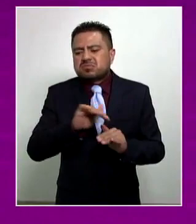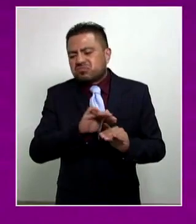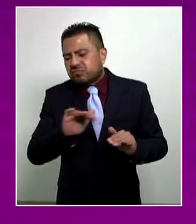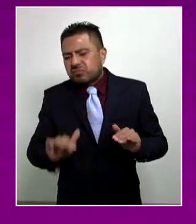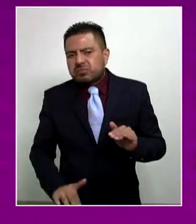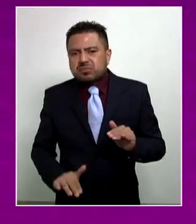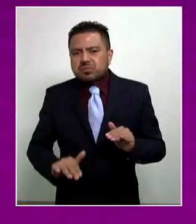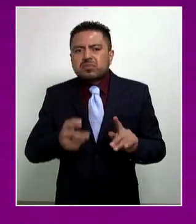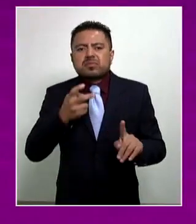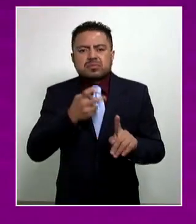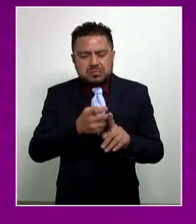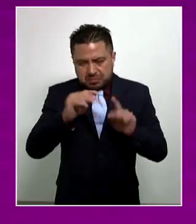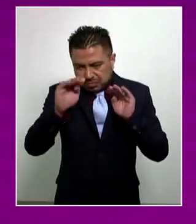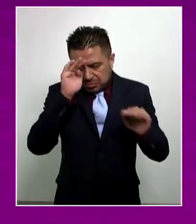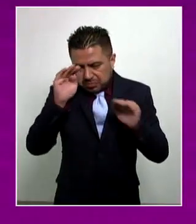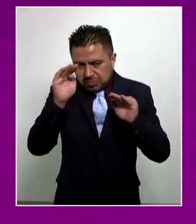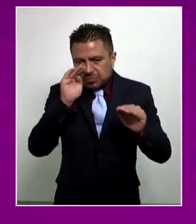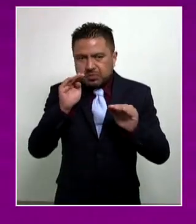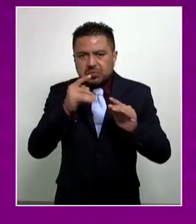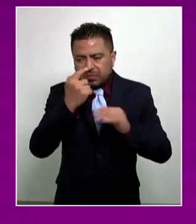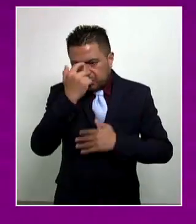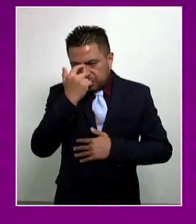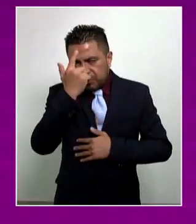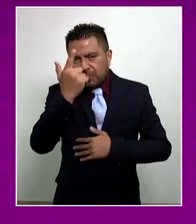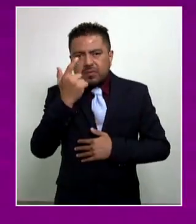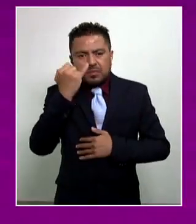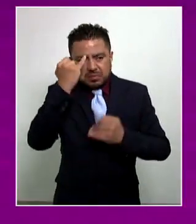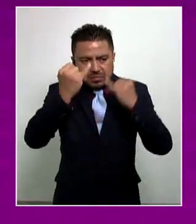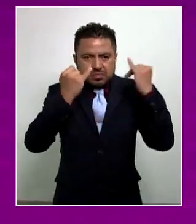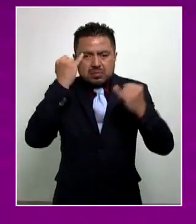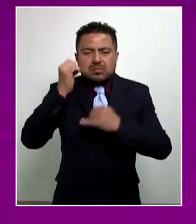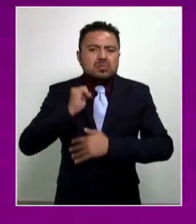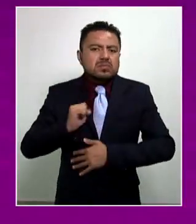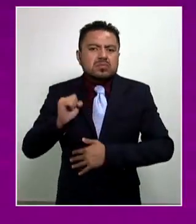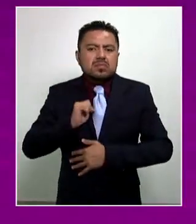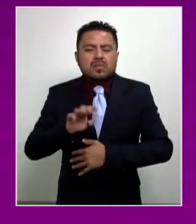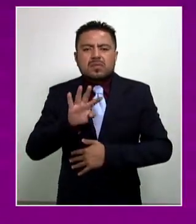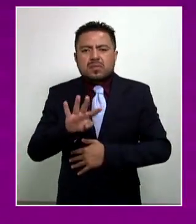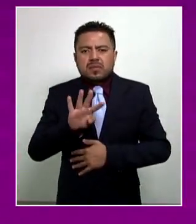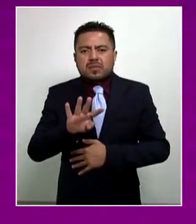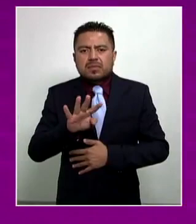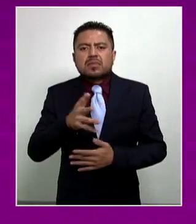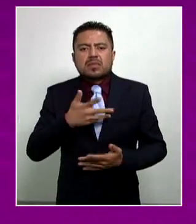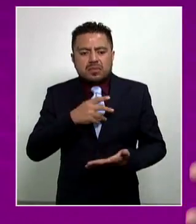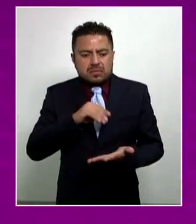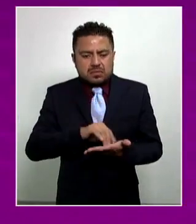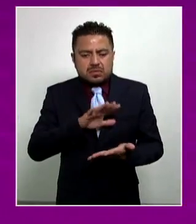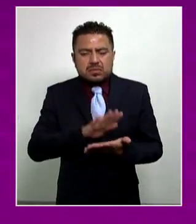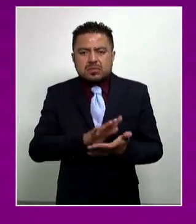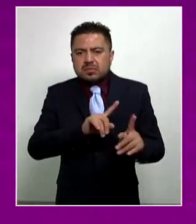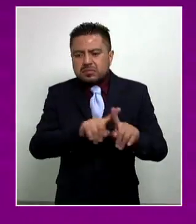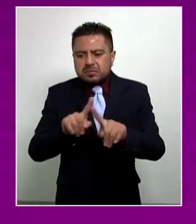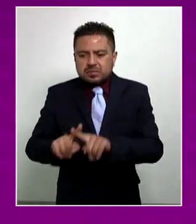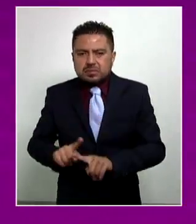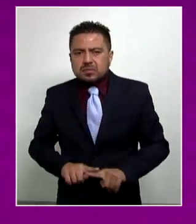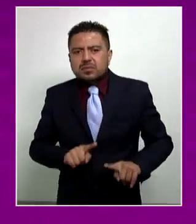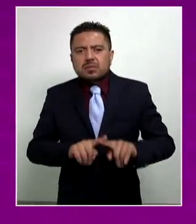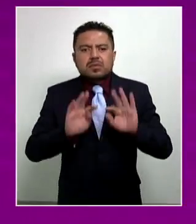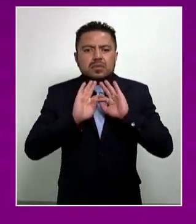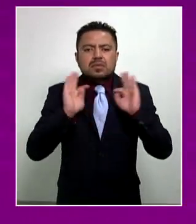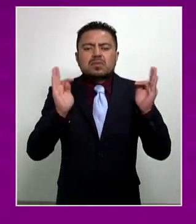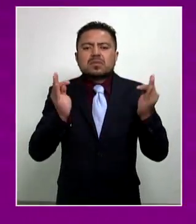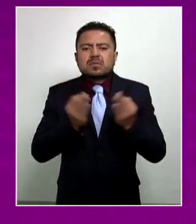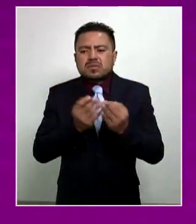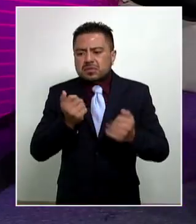inferiores. Y en este pensamiento que se creó, que se ideó en el siglo XIX y que ha tenido distintas formas de expresarse a